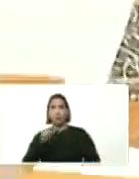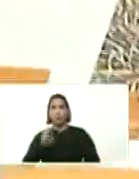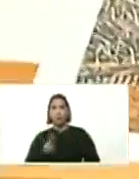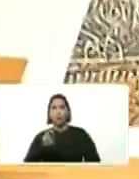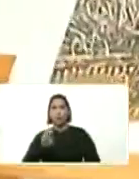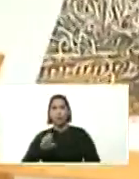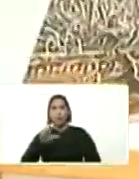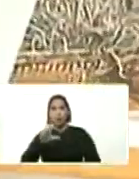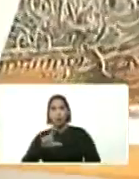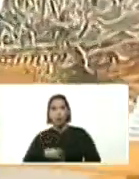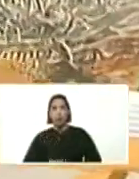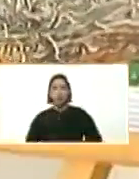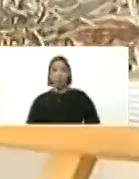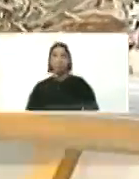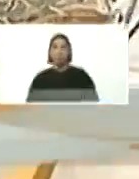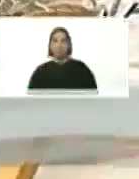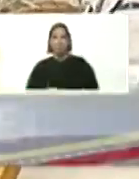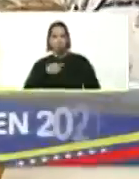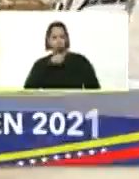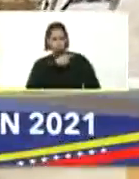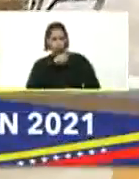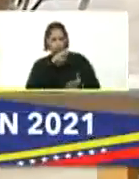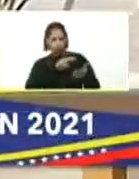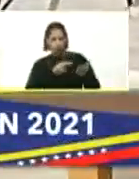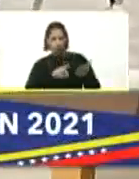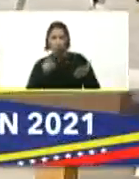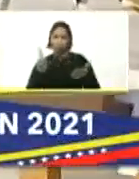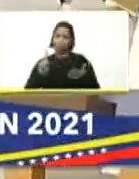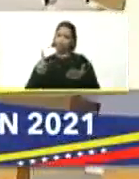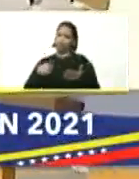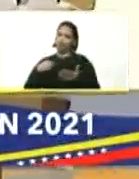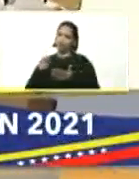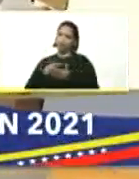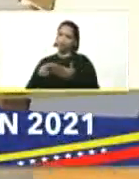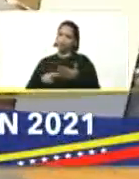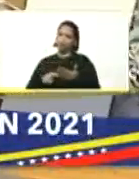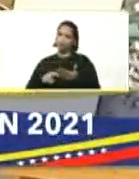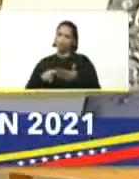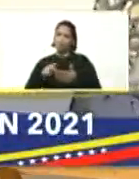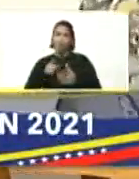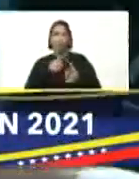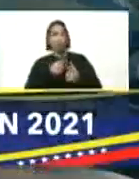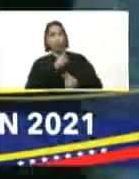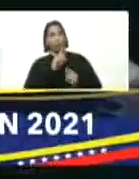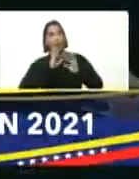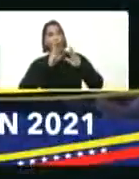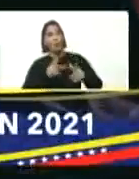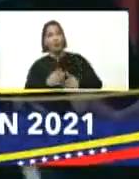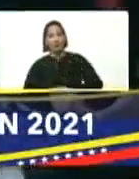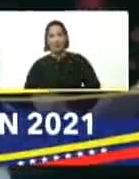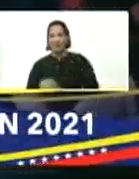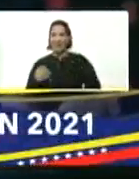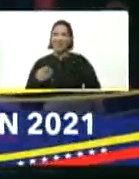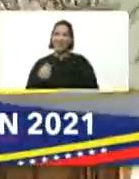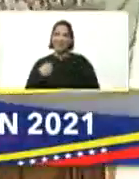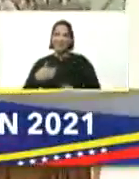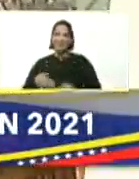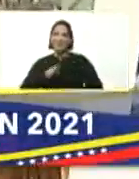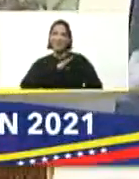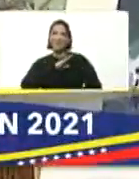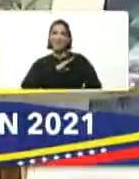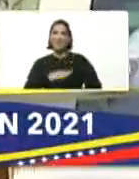Miguel Antonio Guevara. Miguel Antonio Guevara. ¿Tú lo leíste? No lo he leído. Entonces no lo comentes. ¡Me lo llevo!